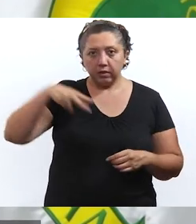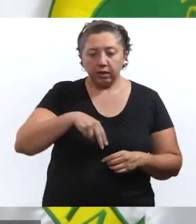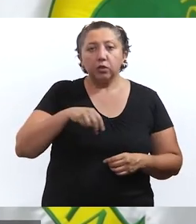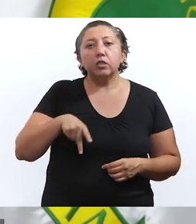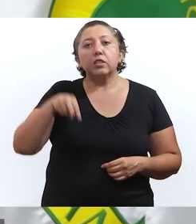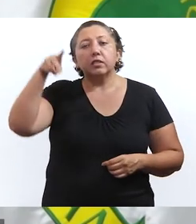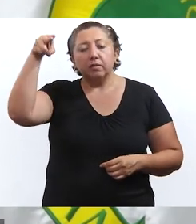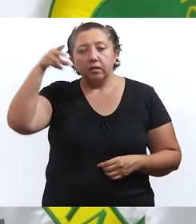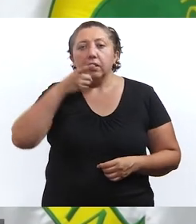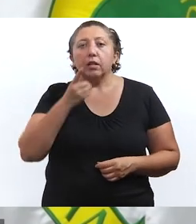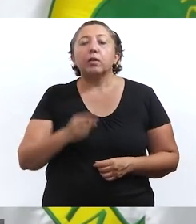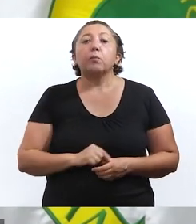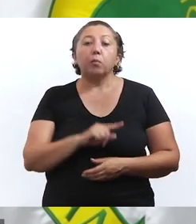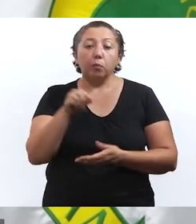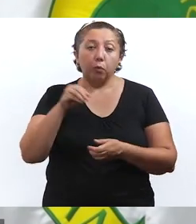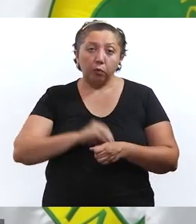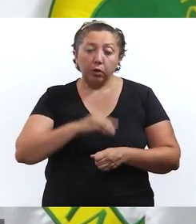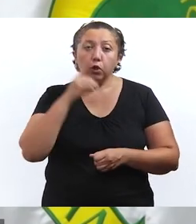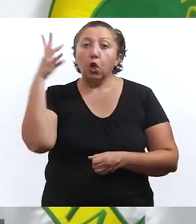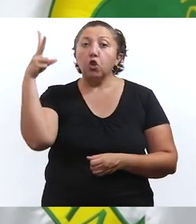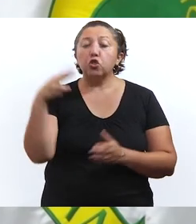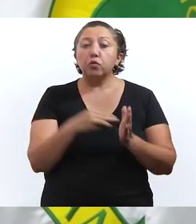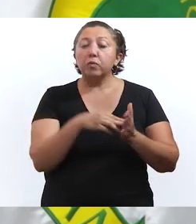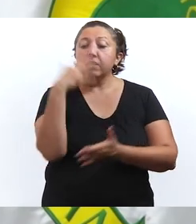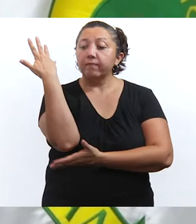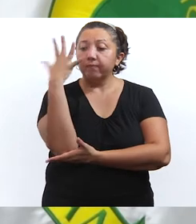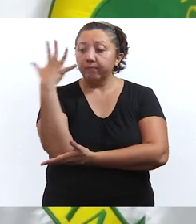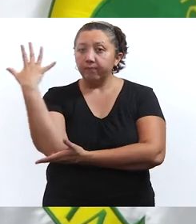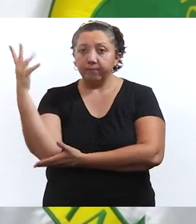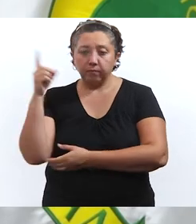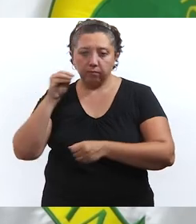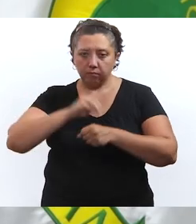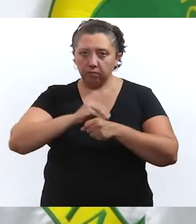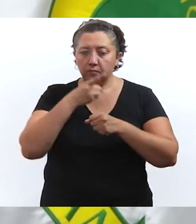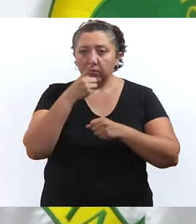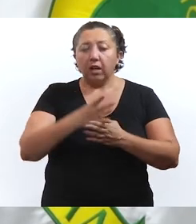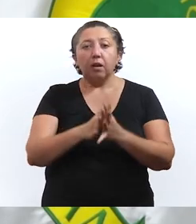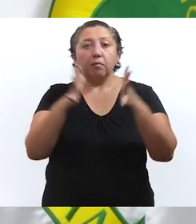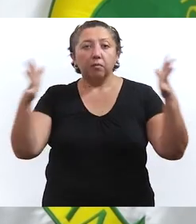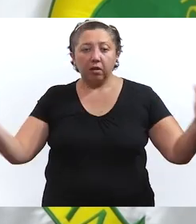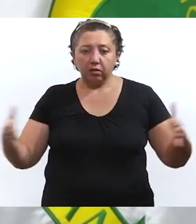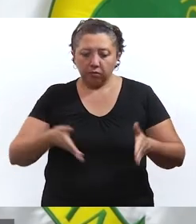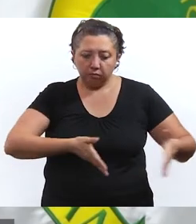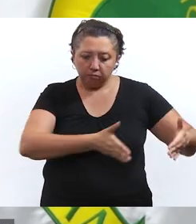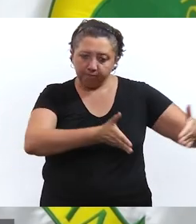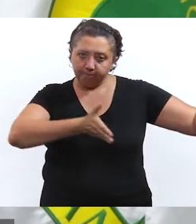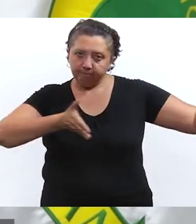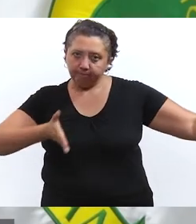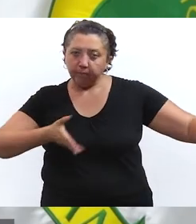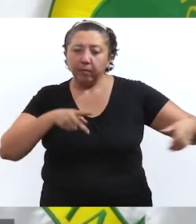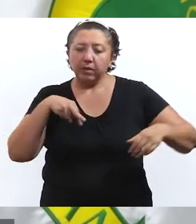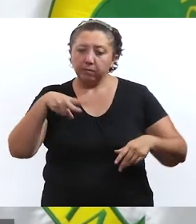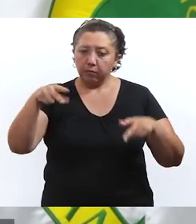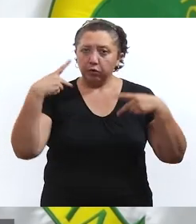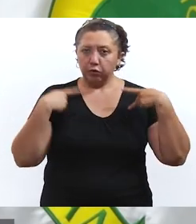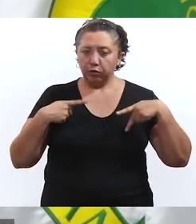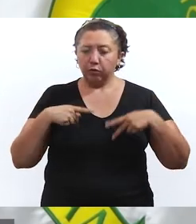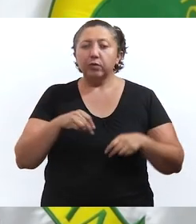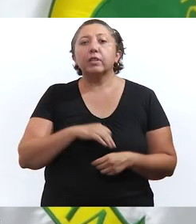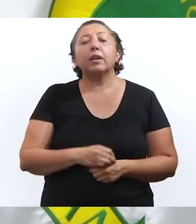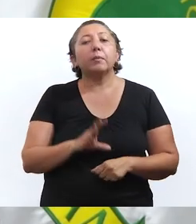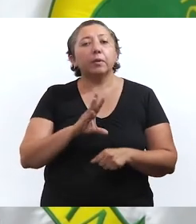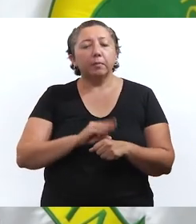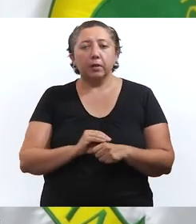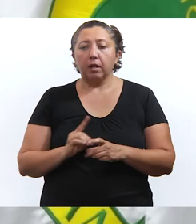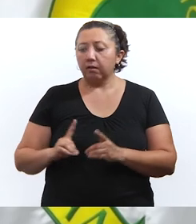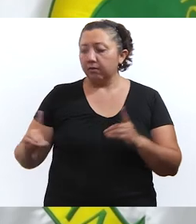y descenso, la instalación paulatina de 2.000 árboles en beneficio del medio ambiente y la ampliación de banquetas para contar con más espacios peatonales